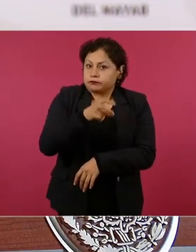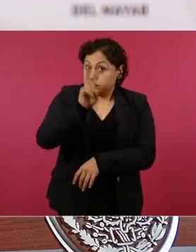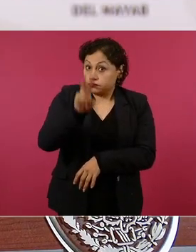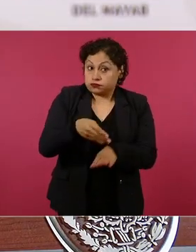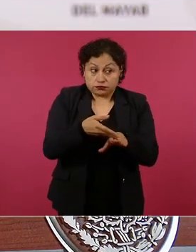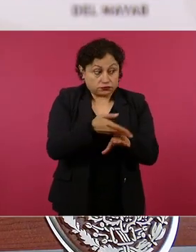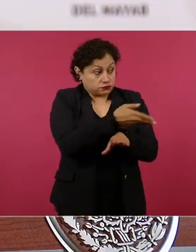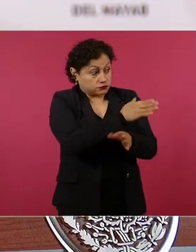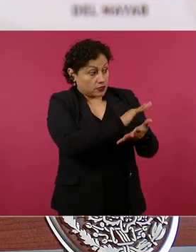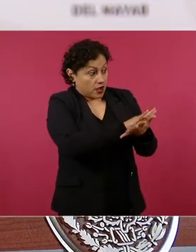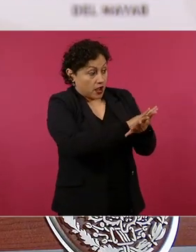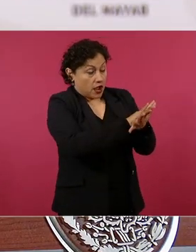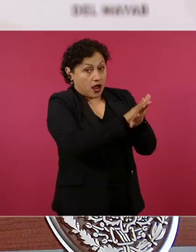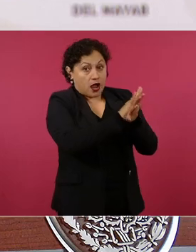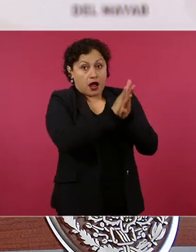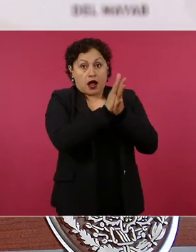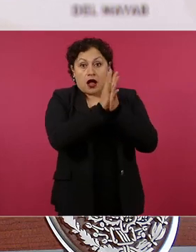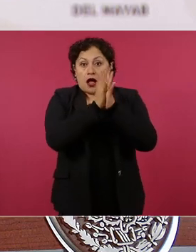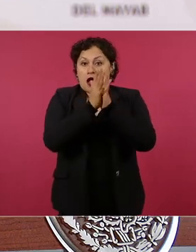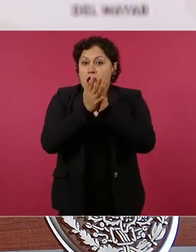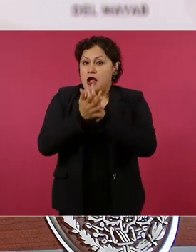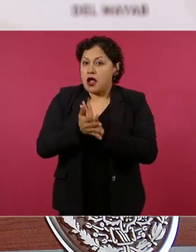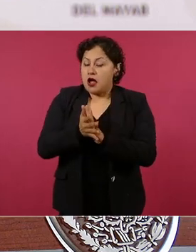logrado en 6 años.